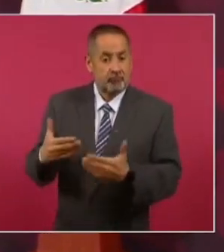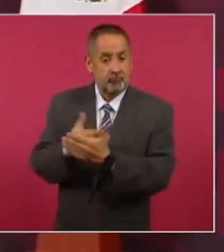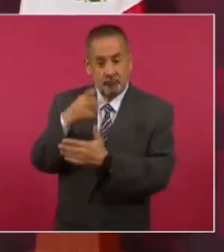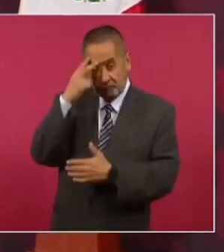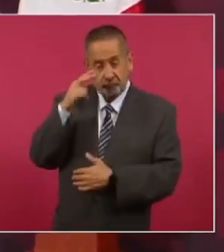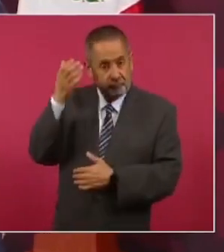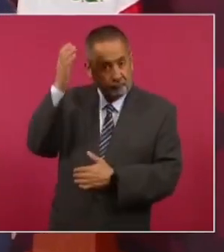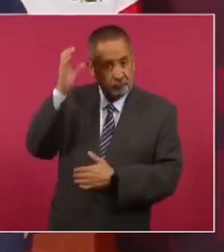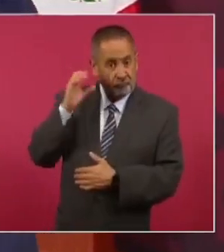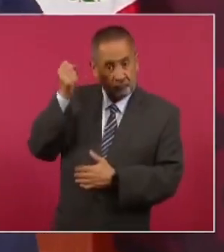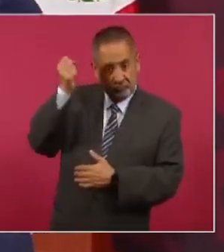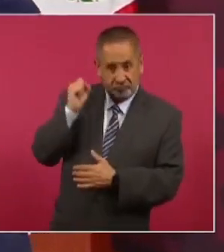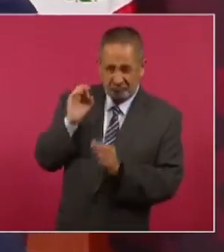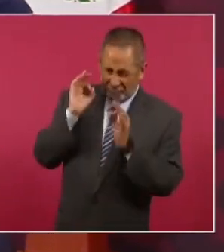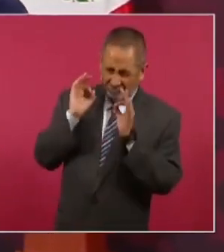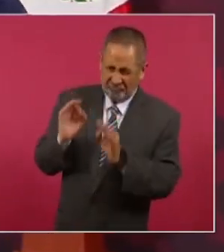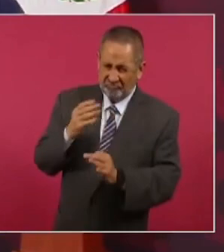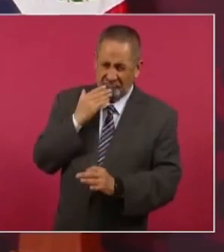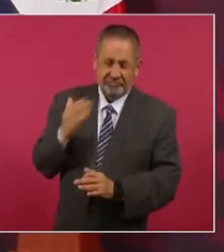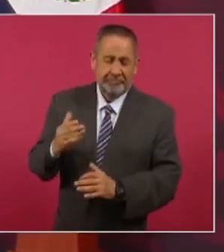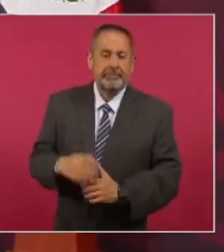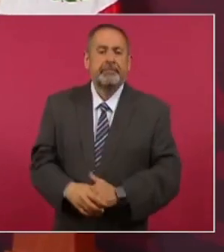cuadrangular de dos carreras que pone